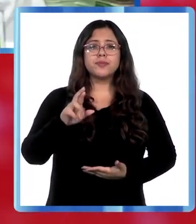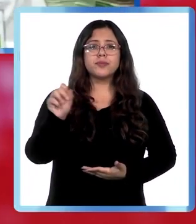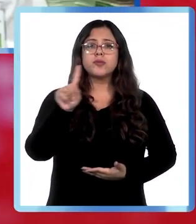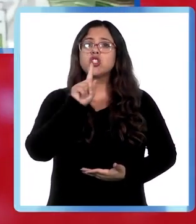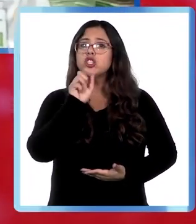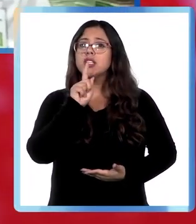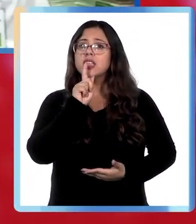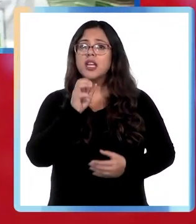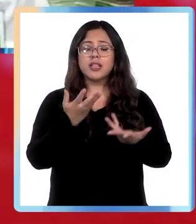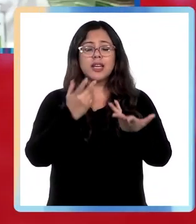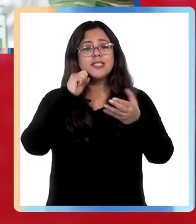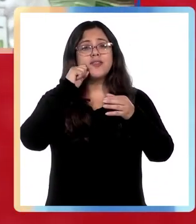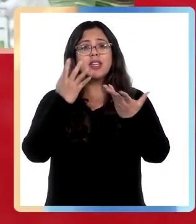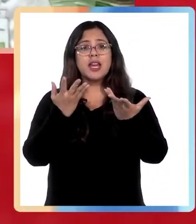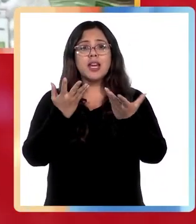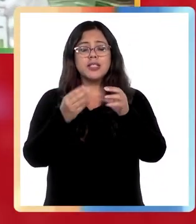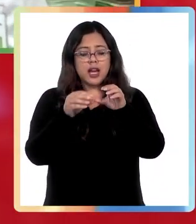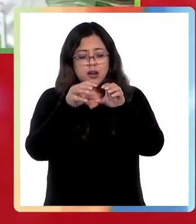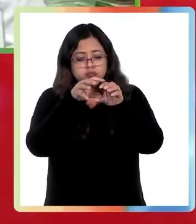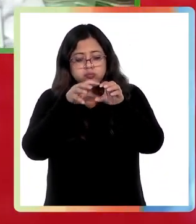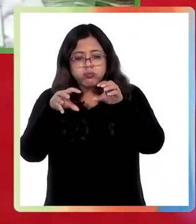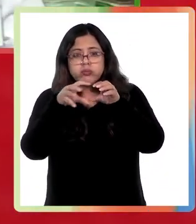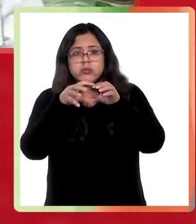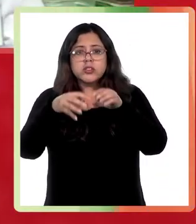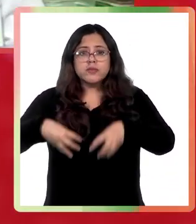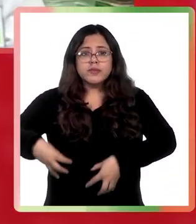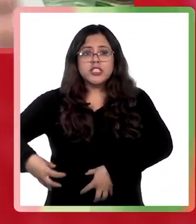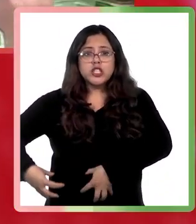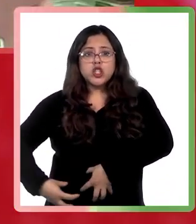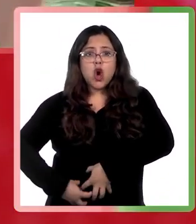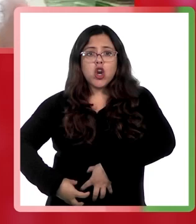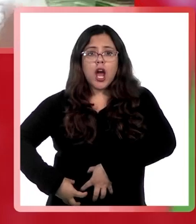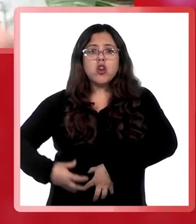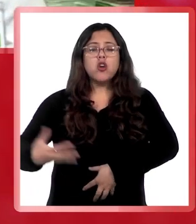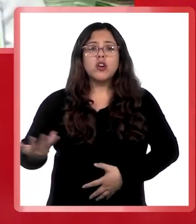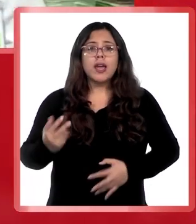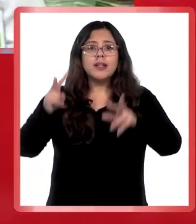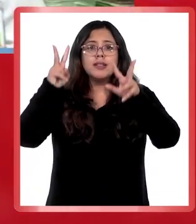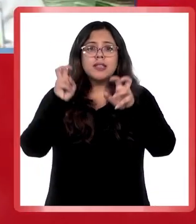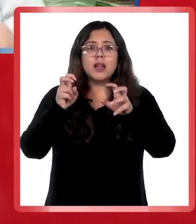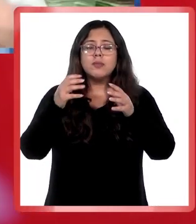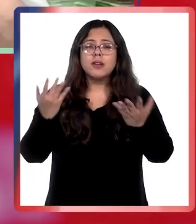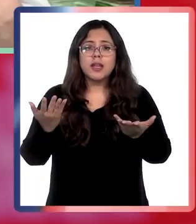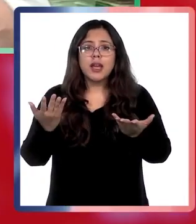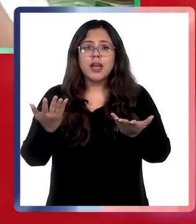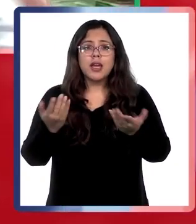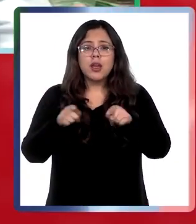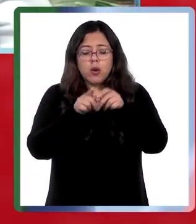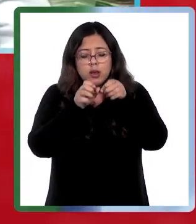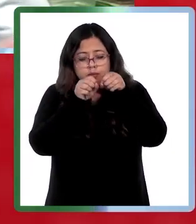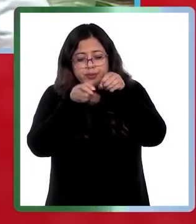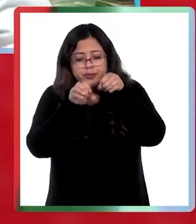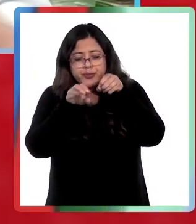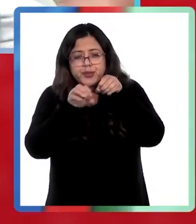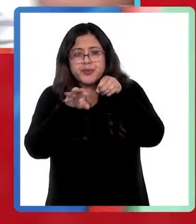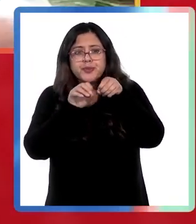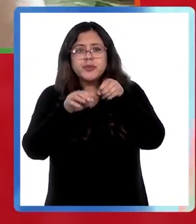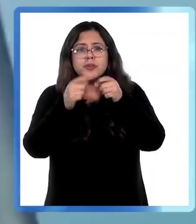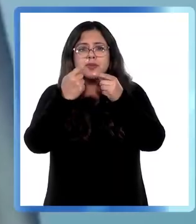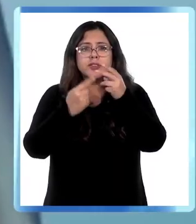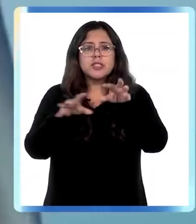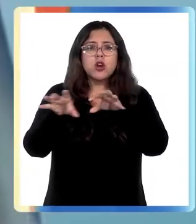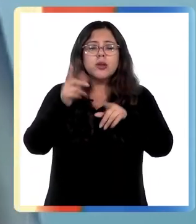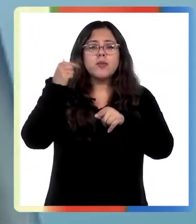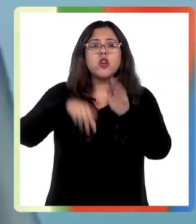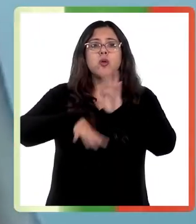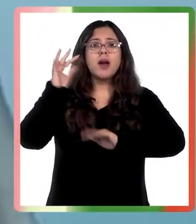próstata es una glándula. Eso significa que es un órgano que produce secreciones que se usan para distintas cosas